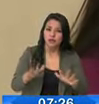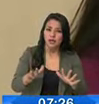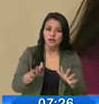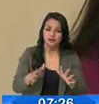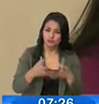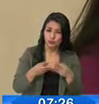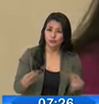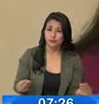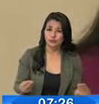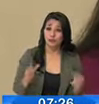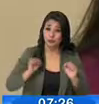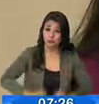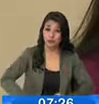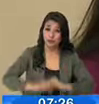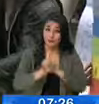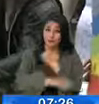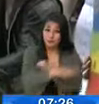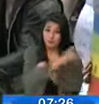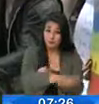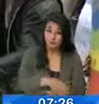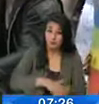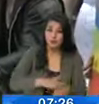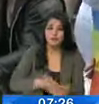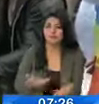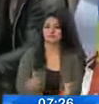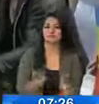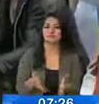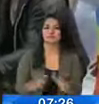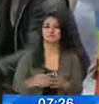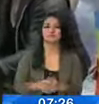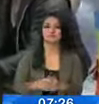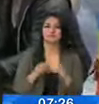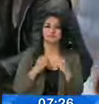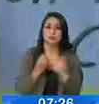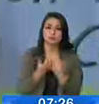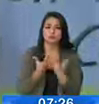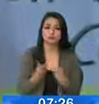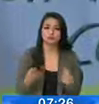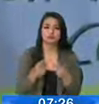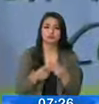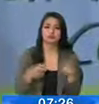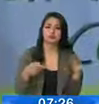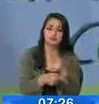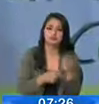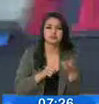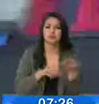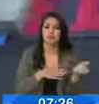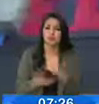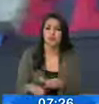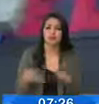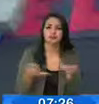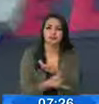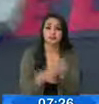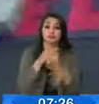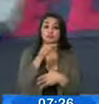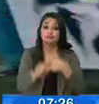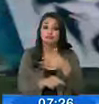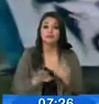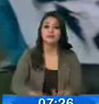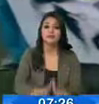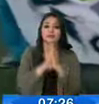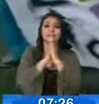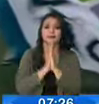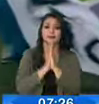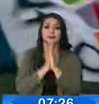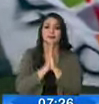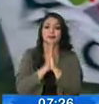vamos a obtener justicia que merecemos. Desaparición de mujeres, femicidios, estadísticas claras y más serán las exigencias que harán en